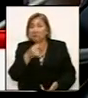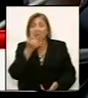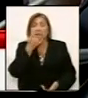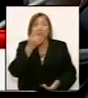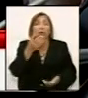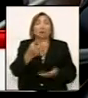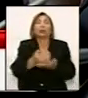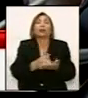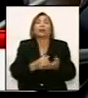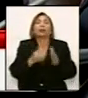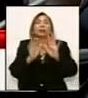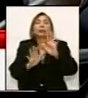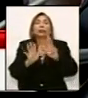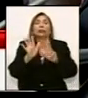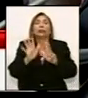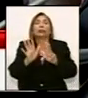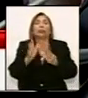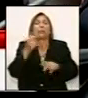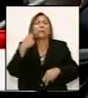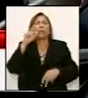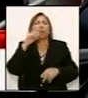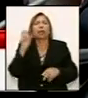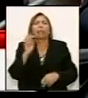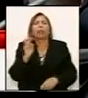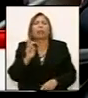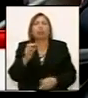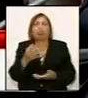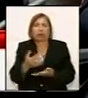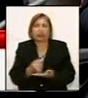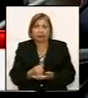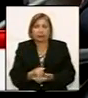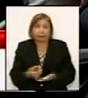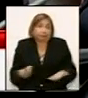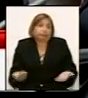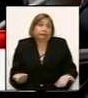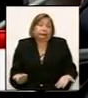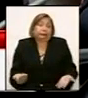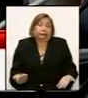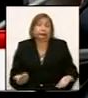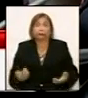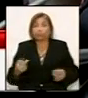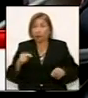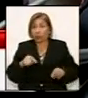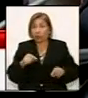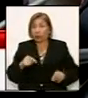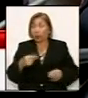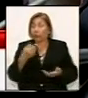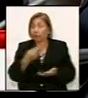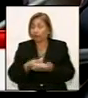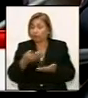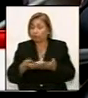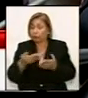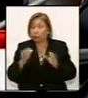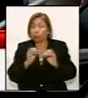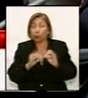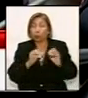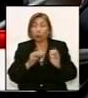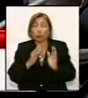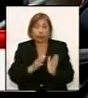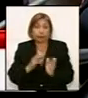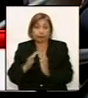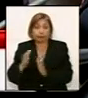están cobrando 18.000 millones de dólares. Entonces, aquí de lo que se trata es de poner las cosas en su lugar,